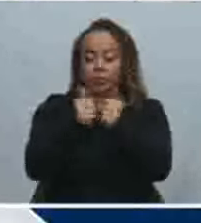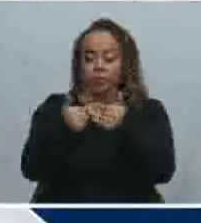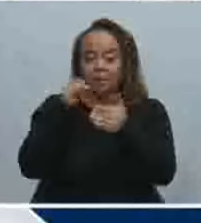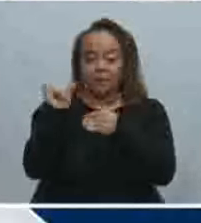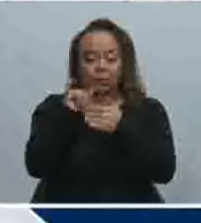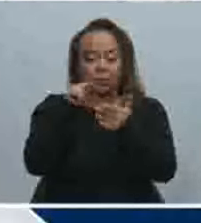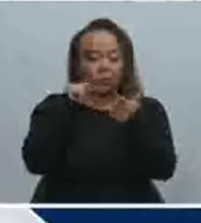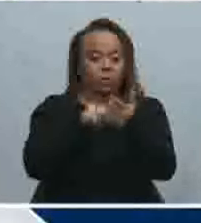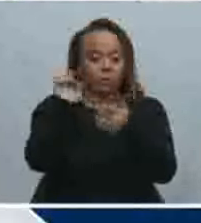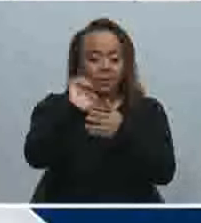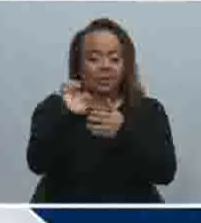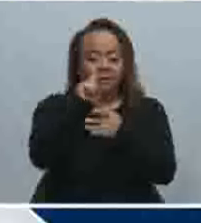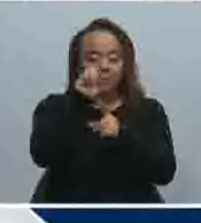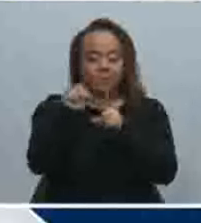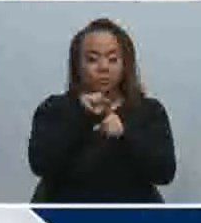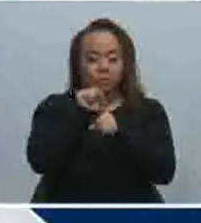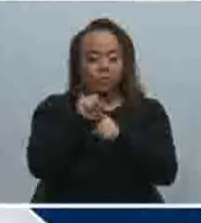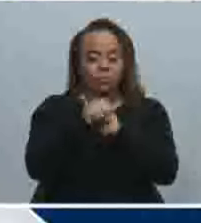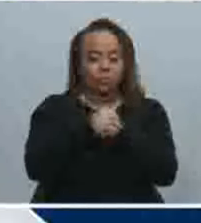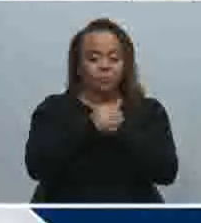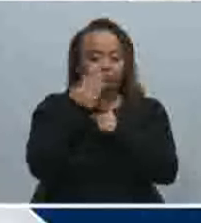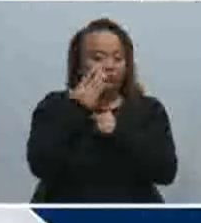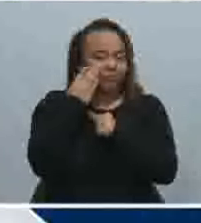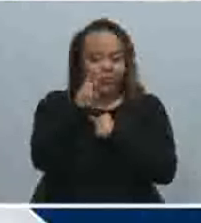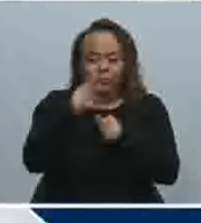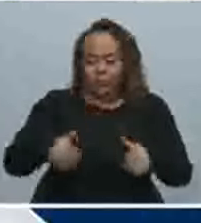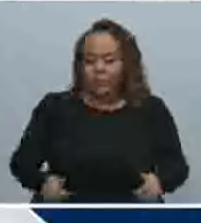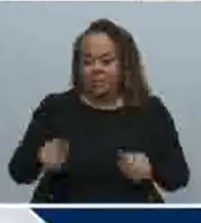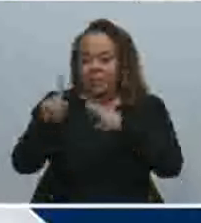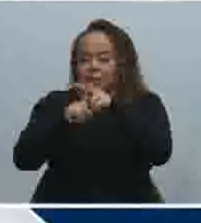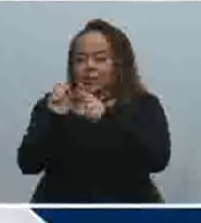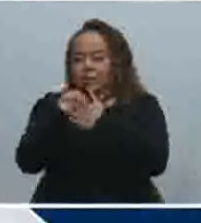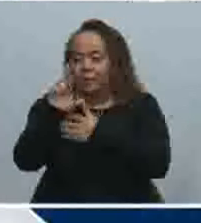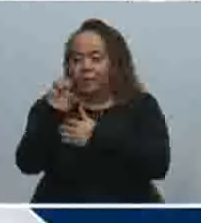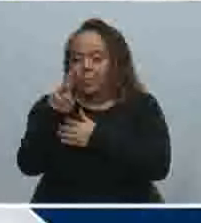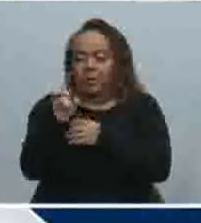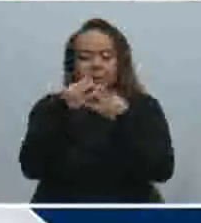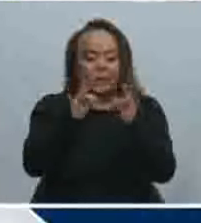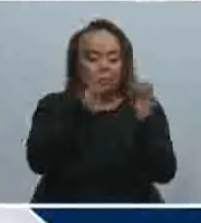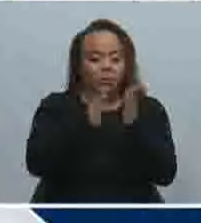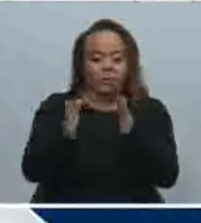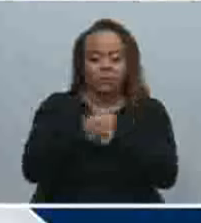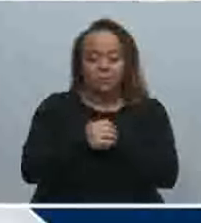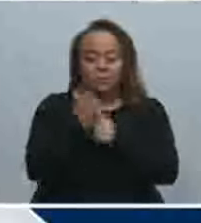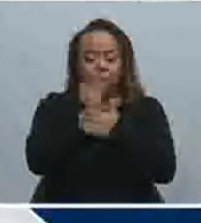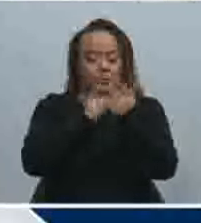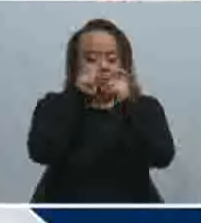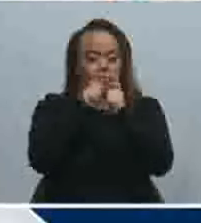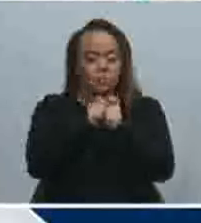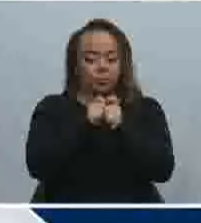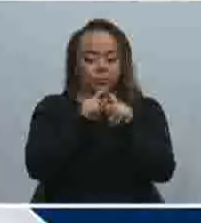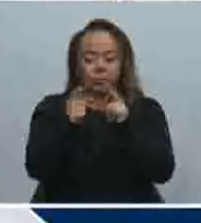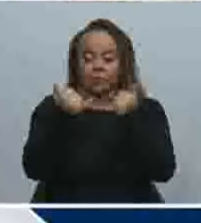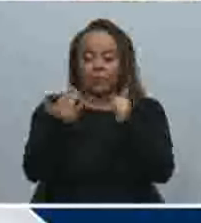botón de emergencia en una situación donde se había salido dos técnicos aparece San Román trata de ordenar un poco la cosa suma algunos puntitos pero ahora